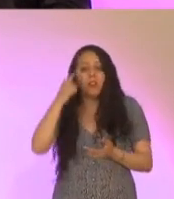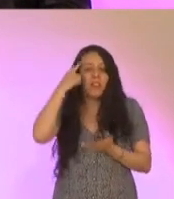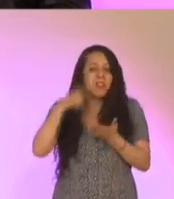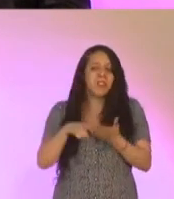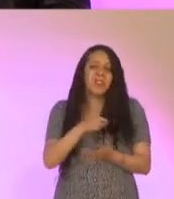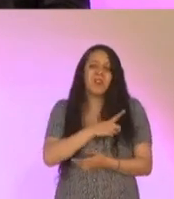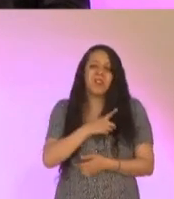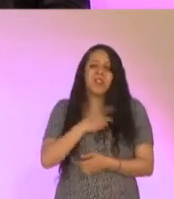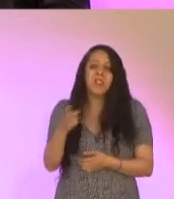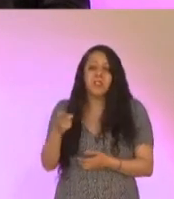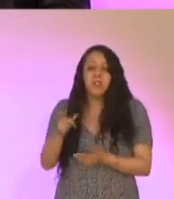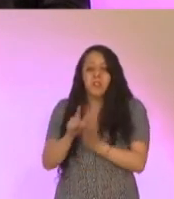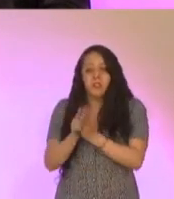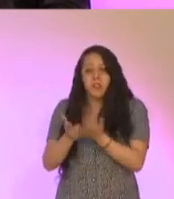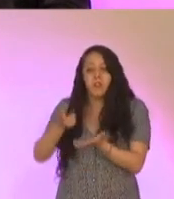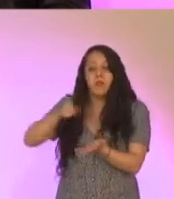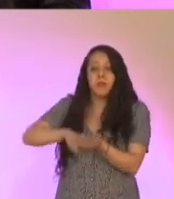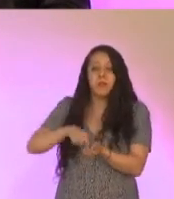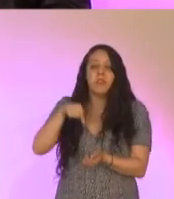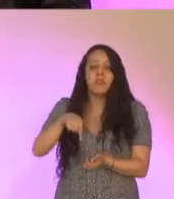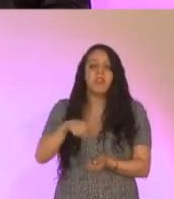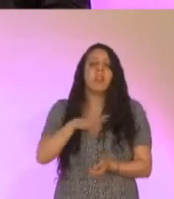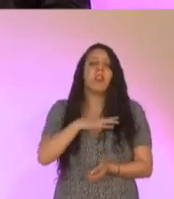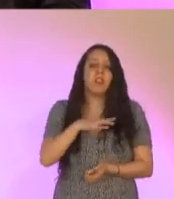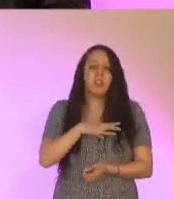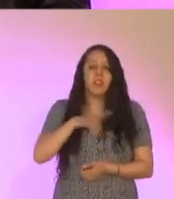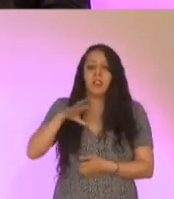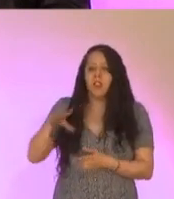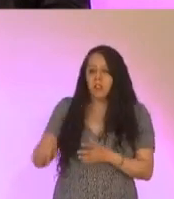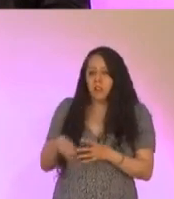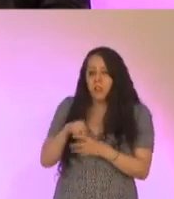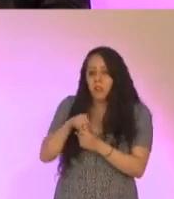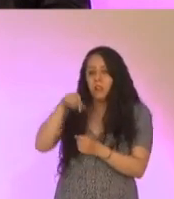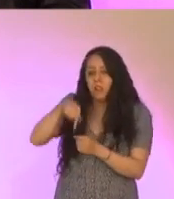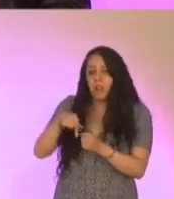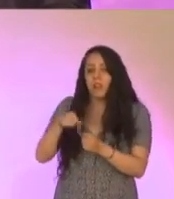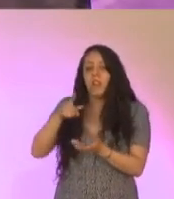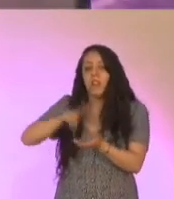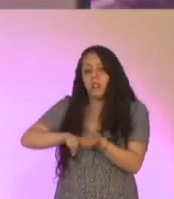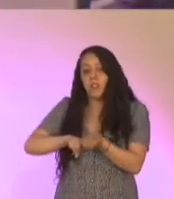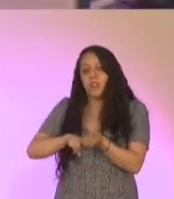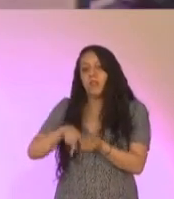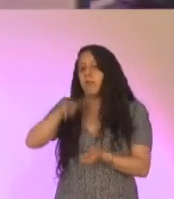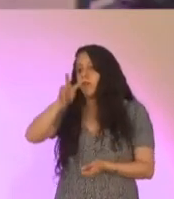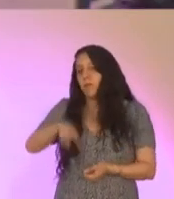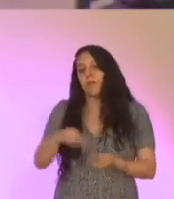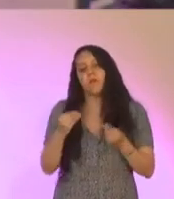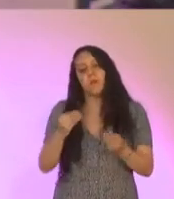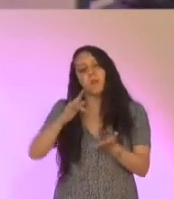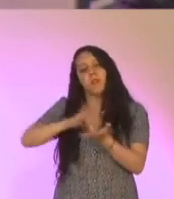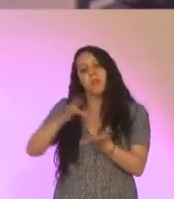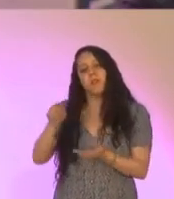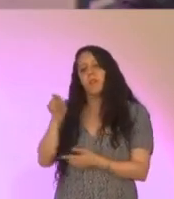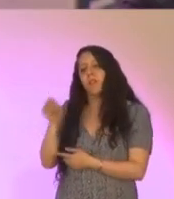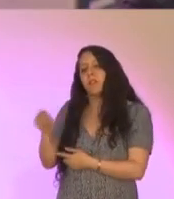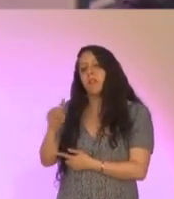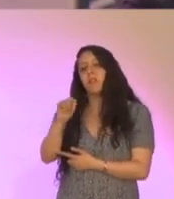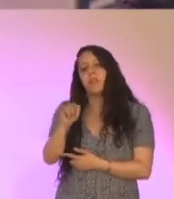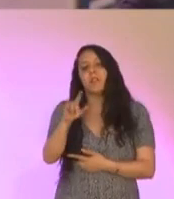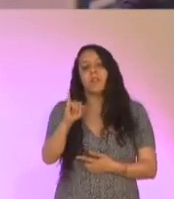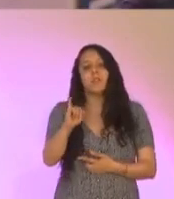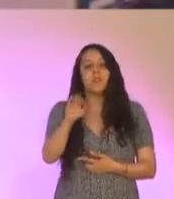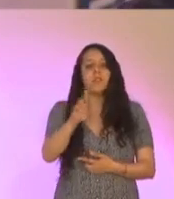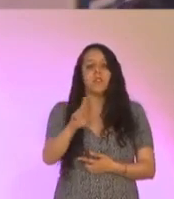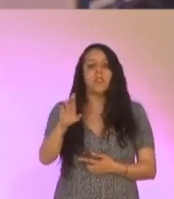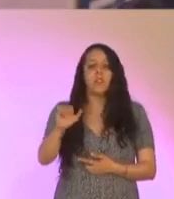que aparece en esta antología y que yo doy las gracias a tierra adentro porque nos dieron